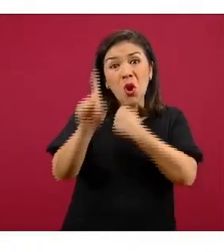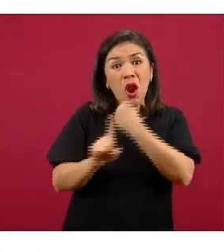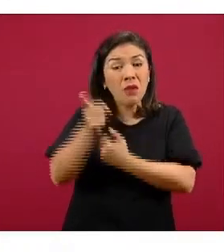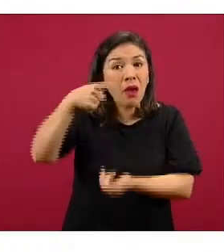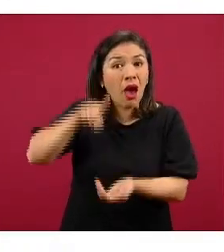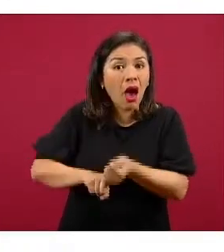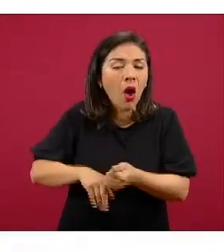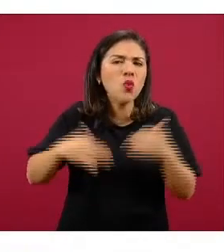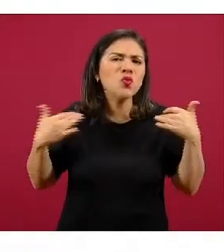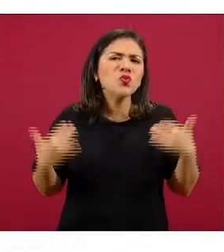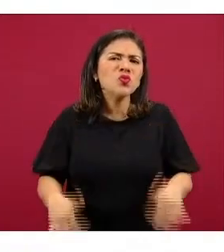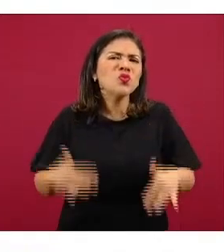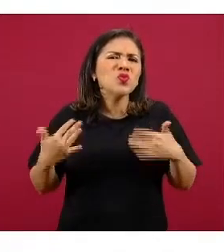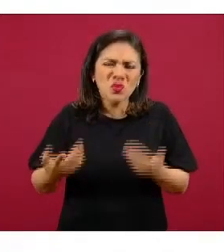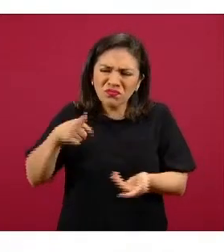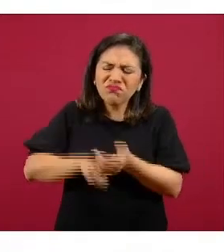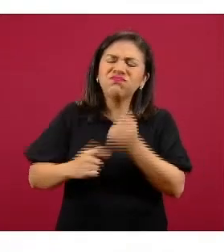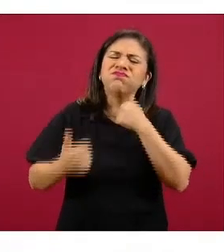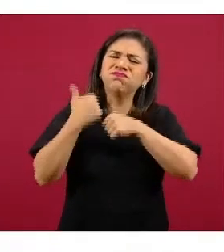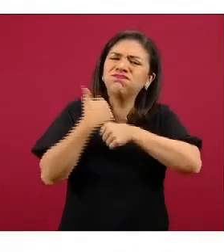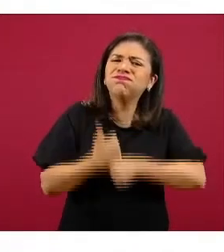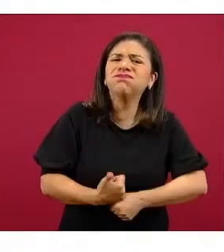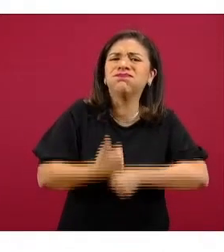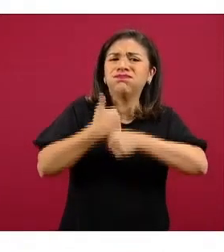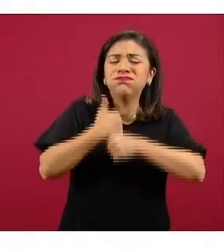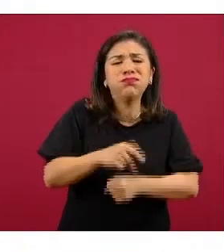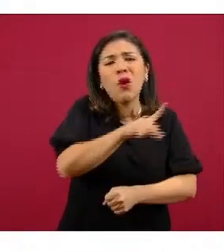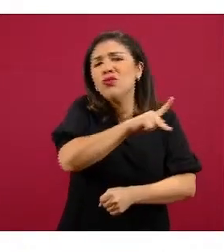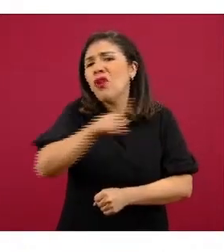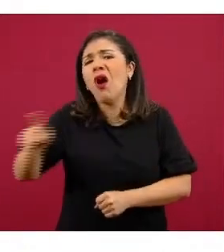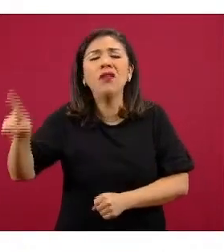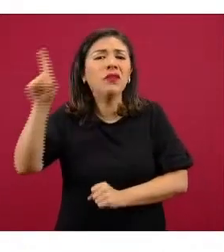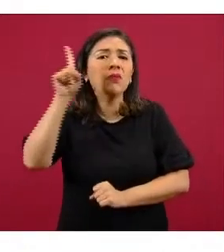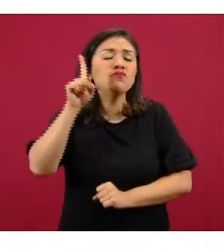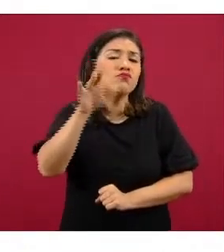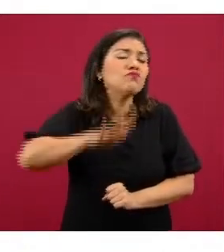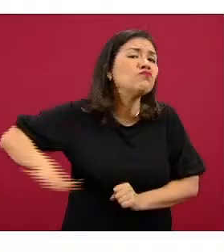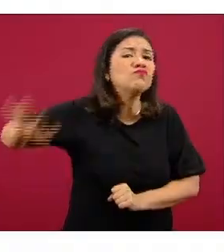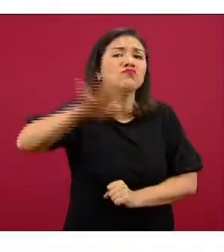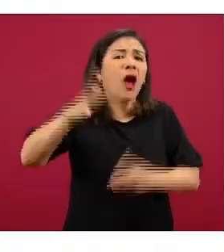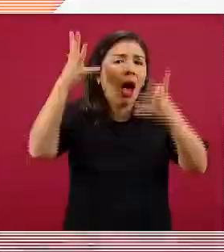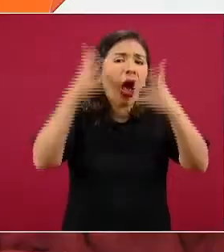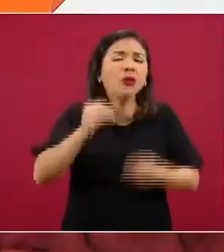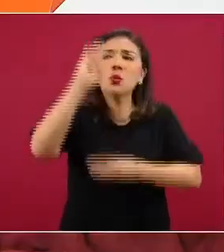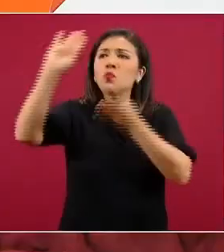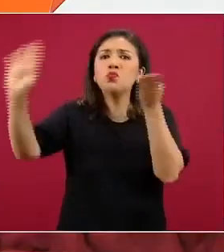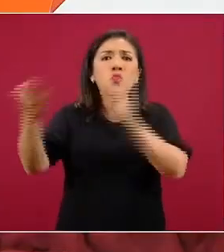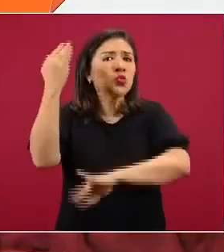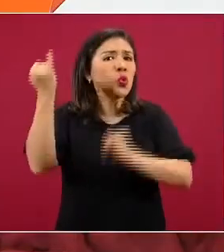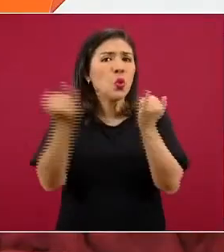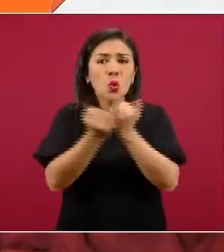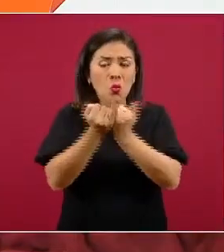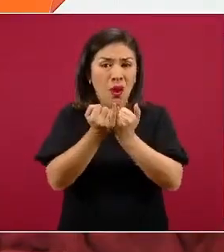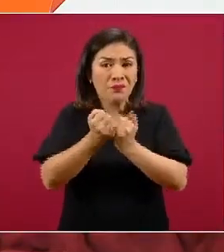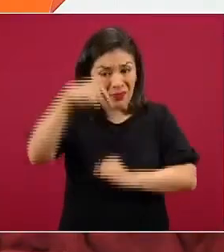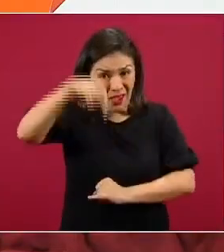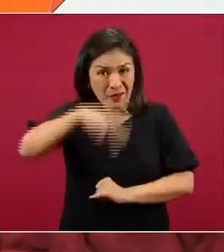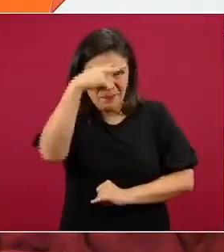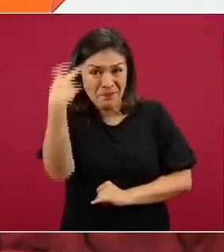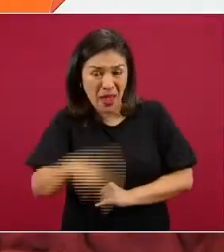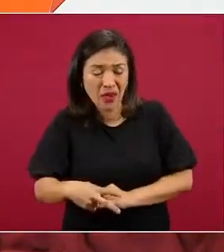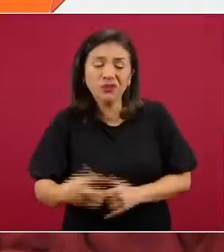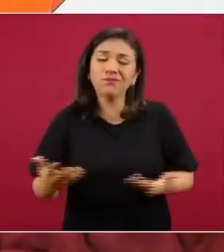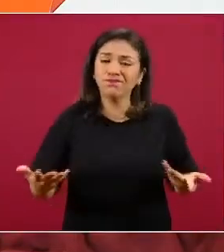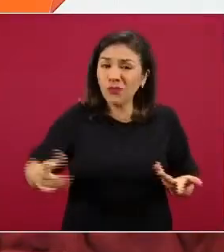que sufren todas las poblaciones en todo el mundo, pero que especialmente en